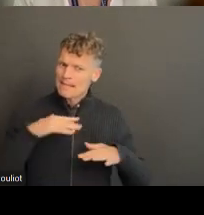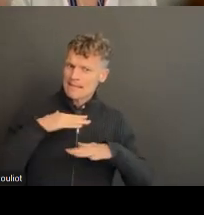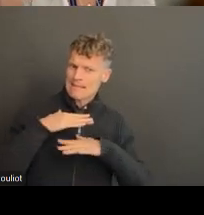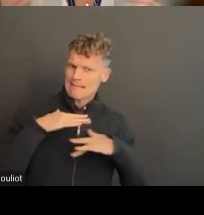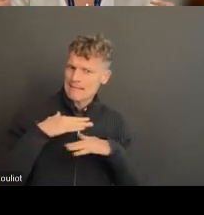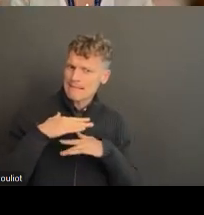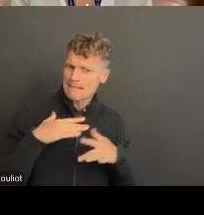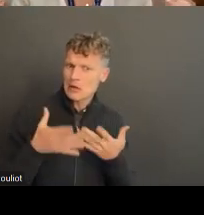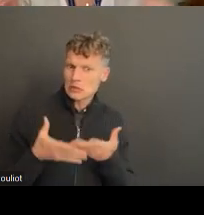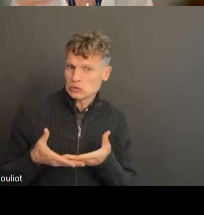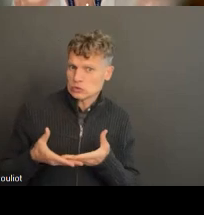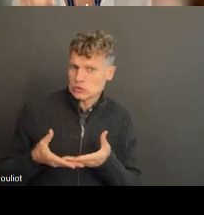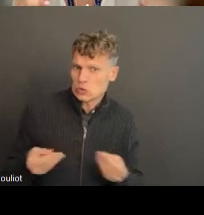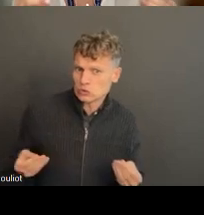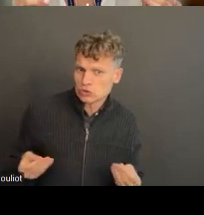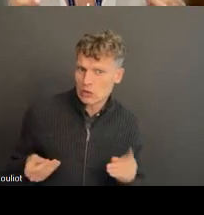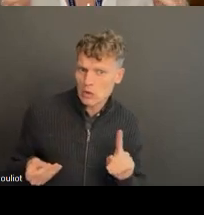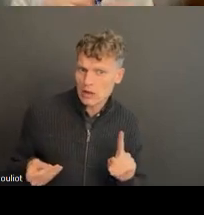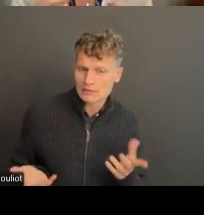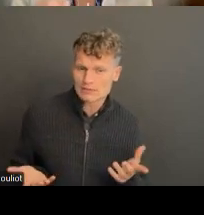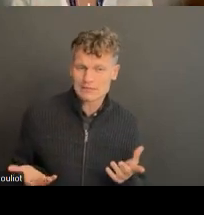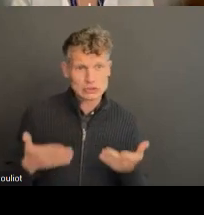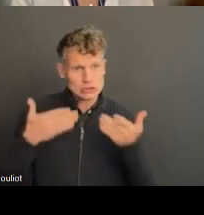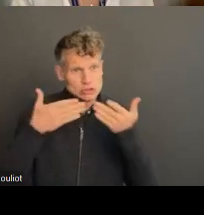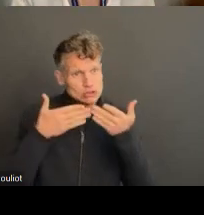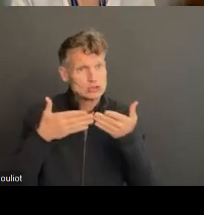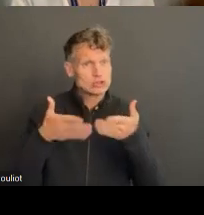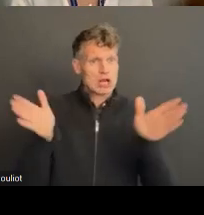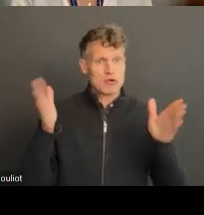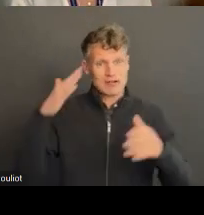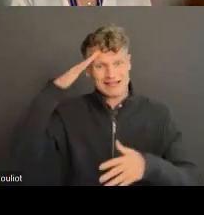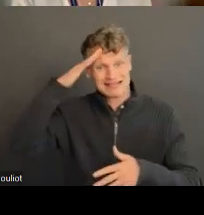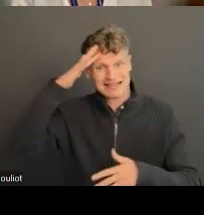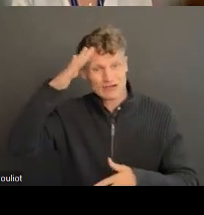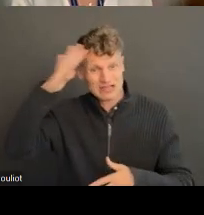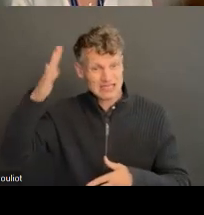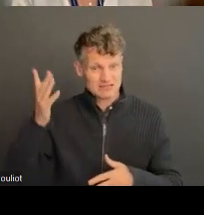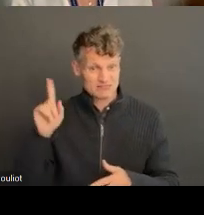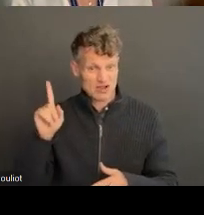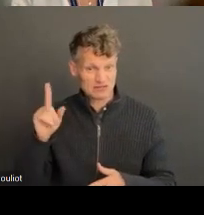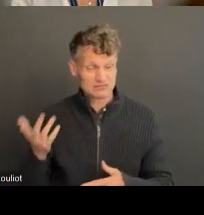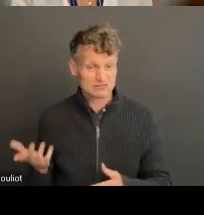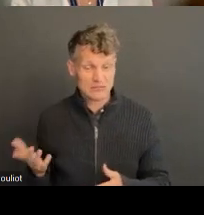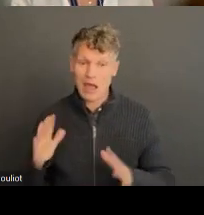consideraciones impactan en las distintas intervenciones sanitarias que les voy a mostrar.